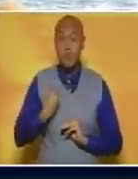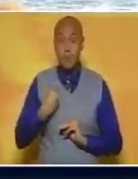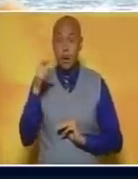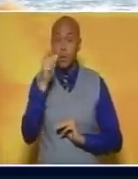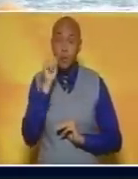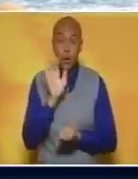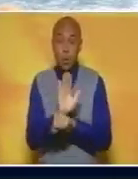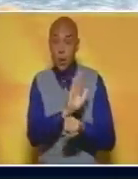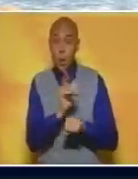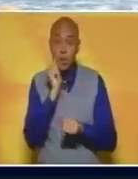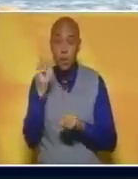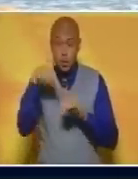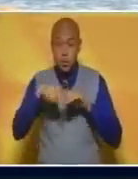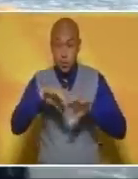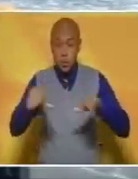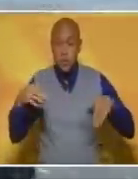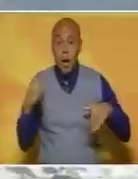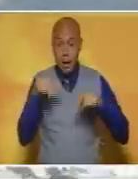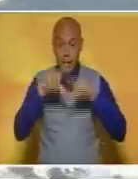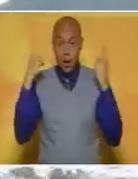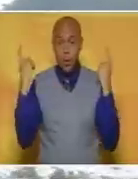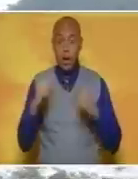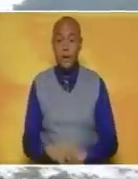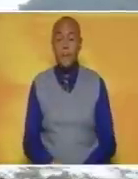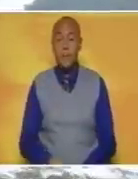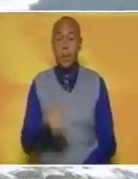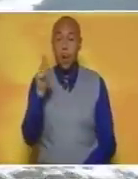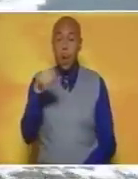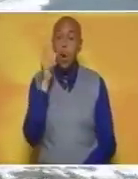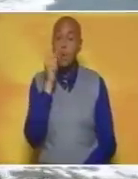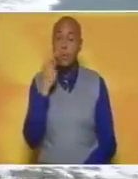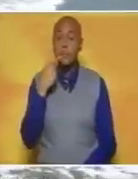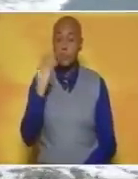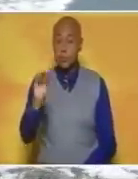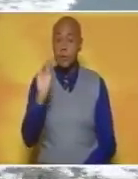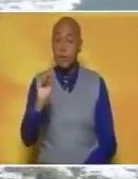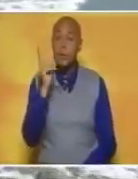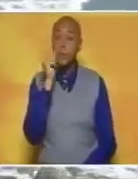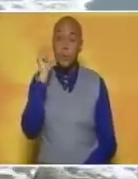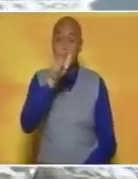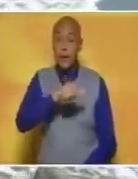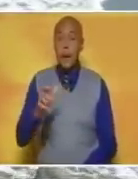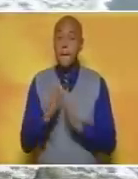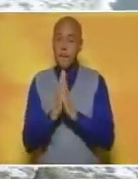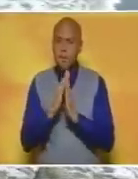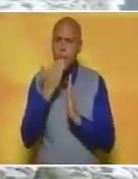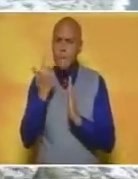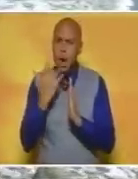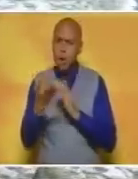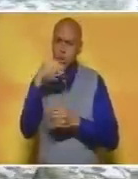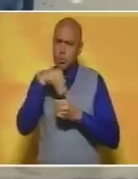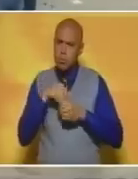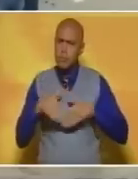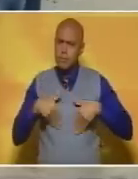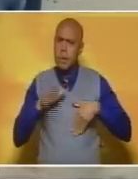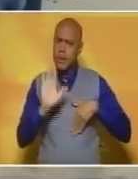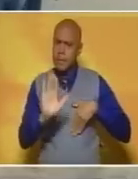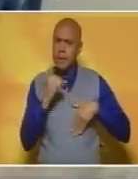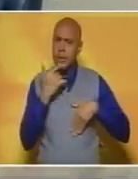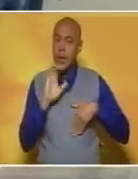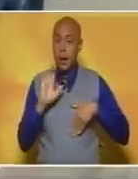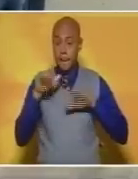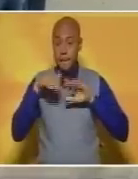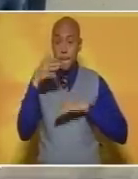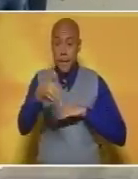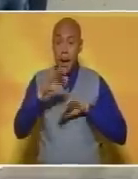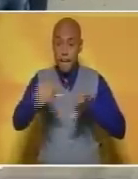bañistas, de nuestros temporadistas y nuestros habitantes del estado de La Guaira. Las autoridades reiteraron el llamado a la población de abstenerse a ingresar a las playas